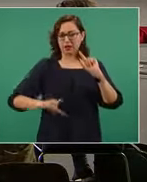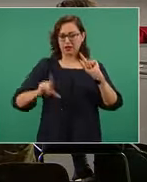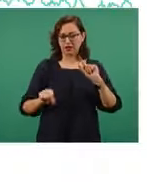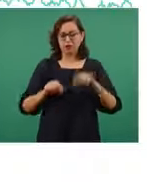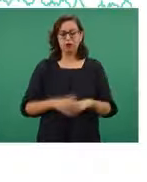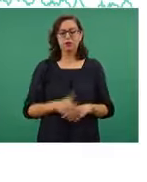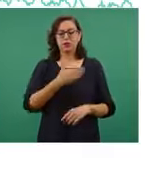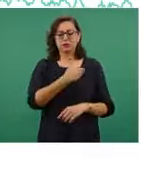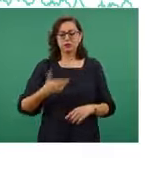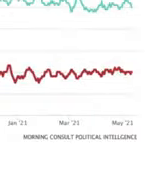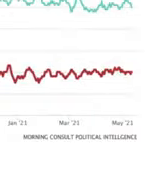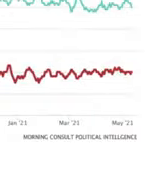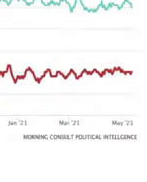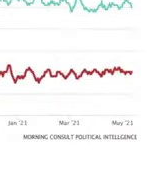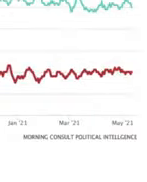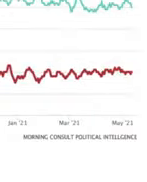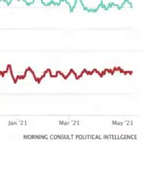63,